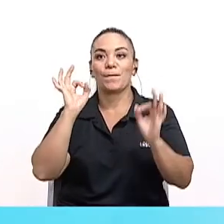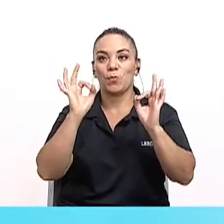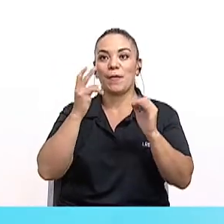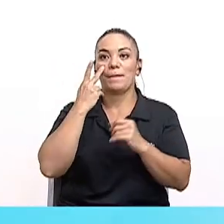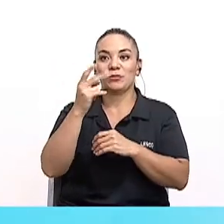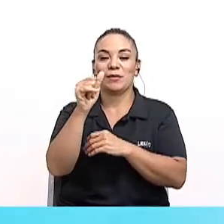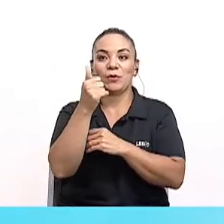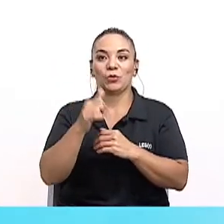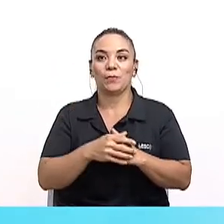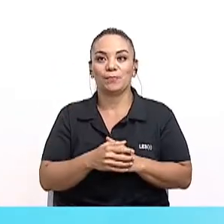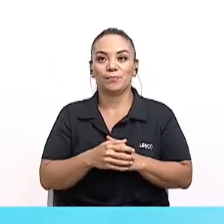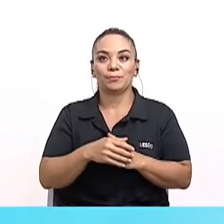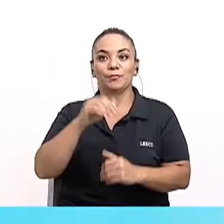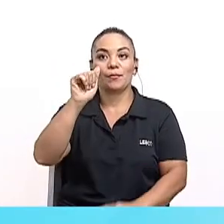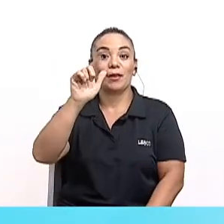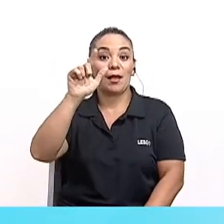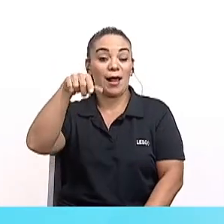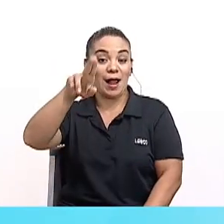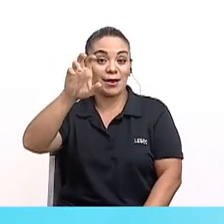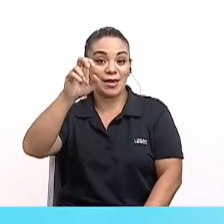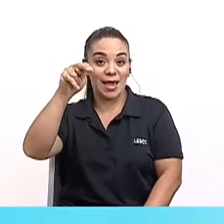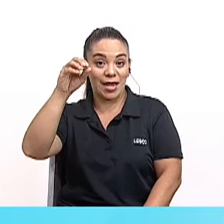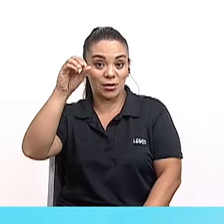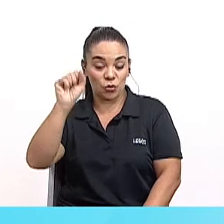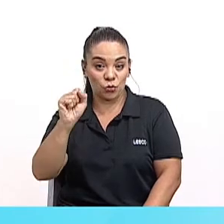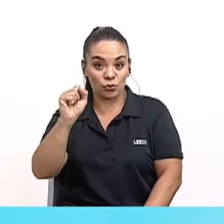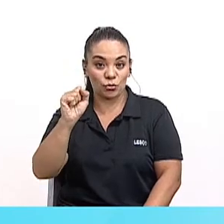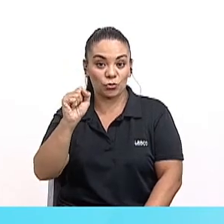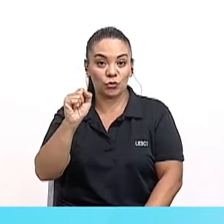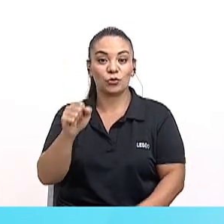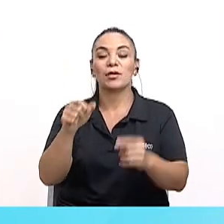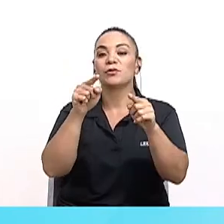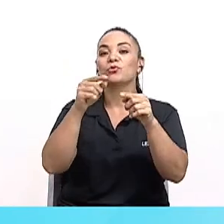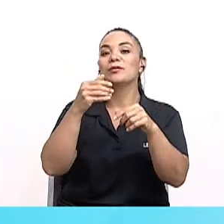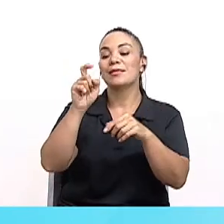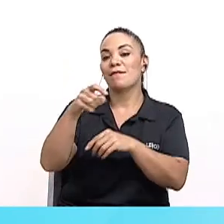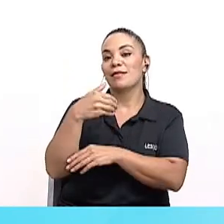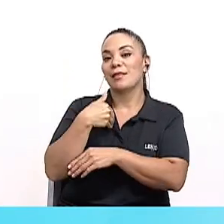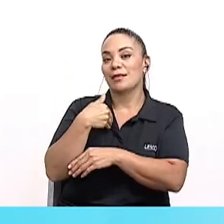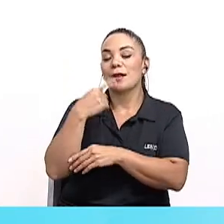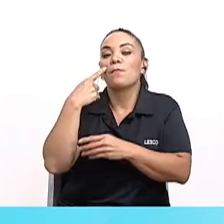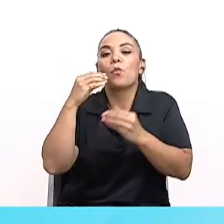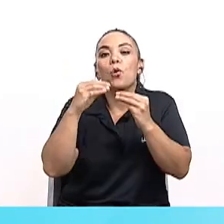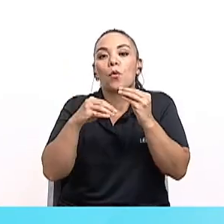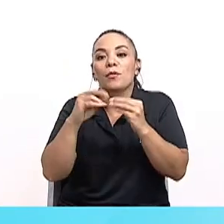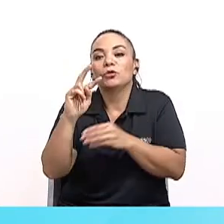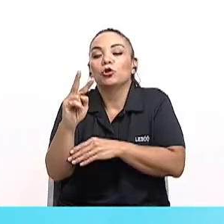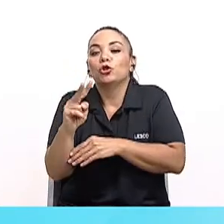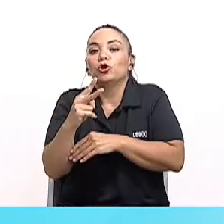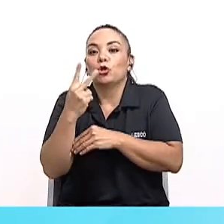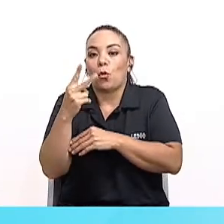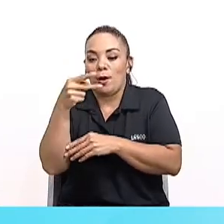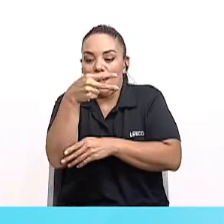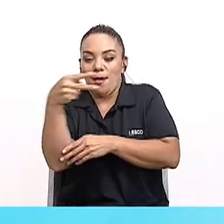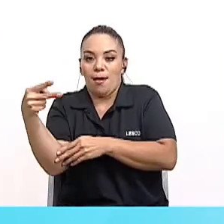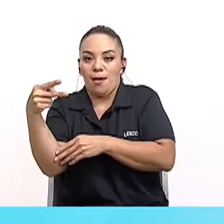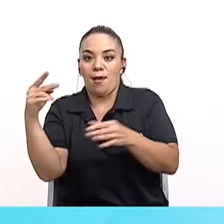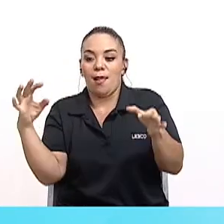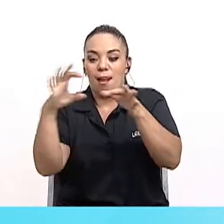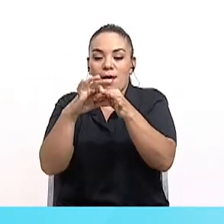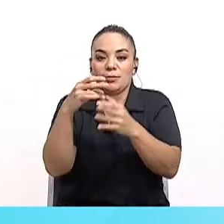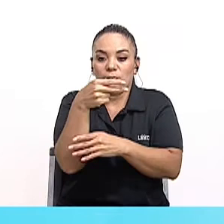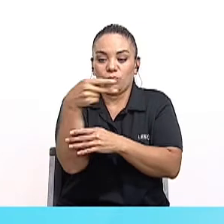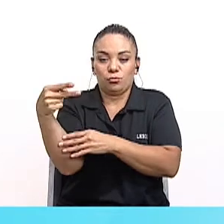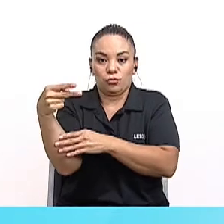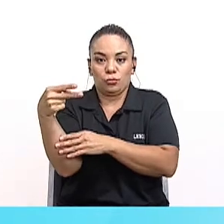tipo, que son los alquenos. Los alquenos tienen que tener por lo menos un doble enlace. Si la molécula presenta un doble